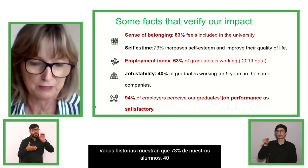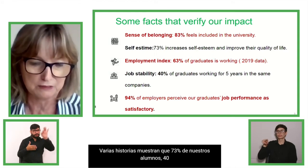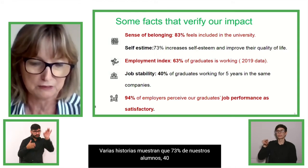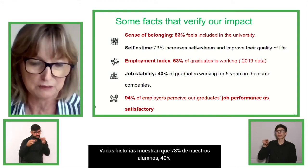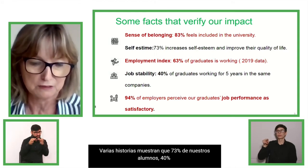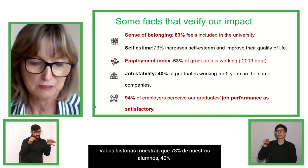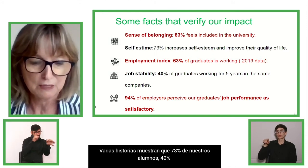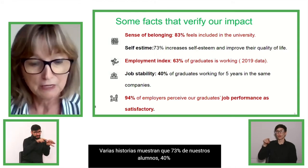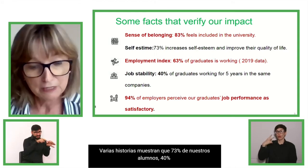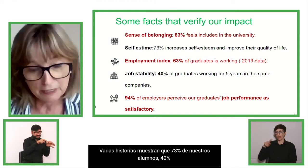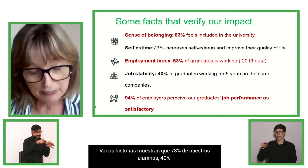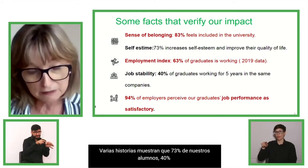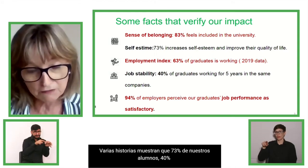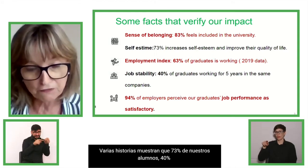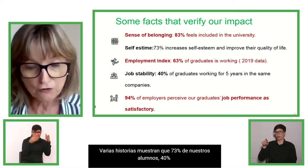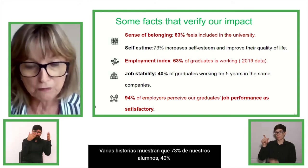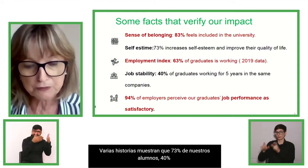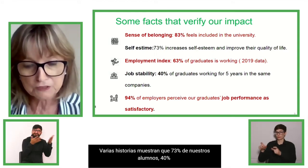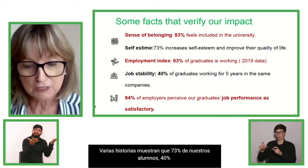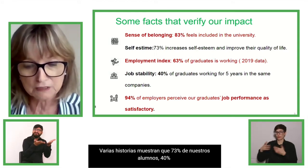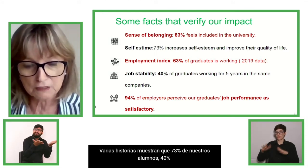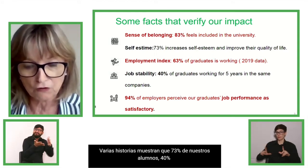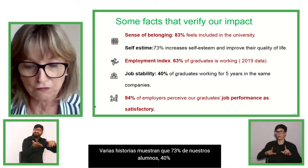o más en la misma empresa.